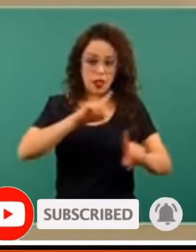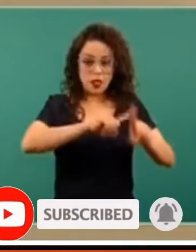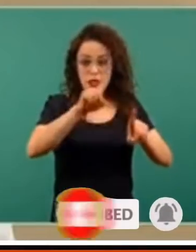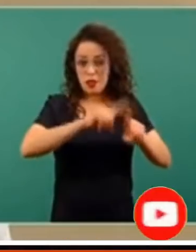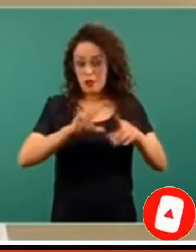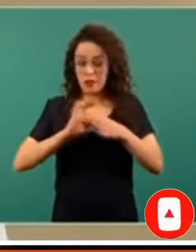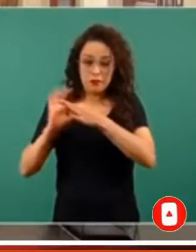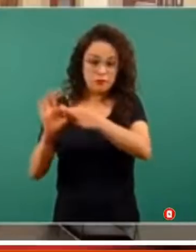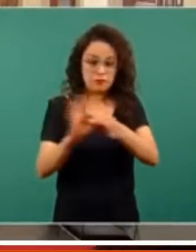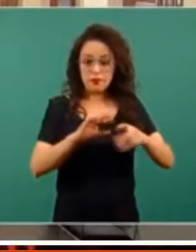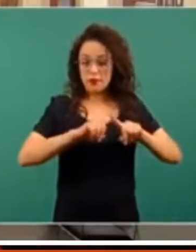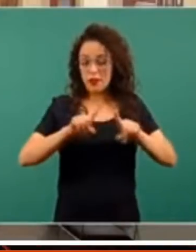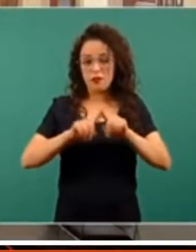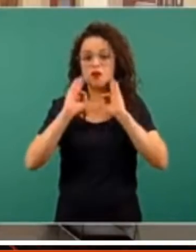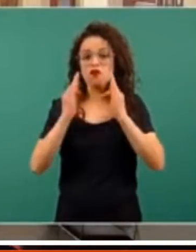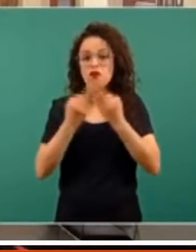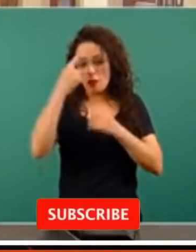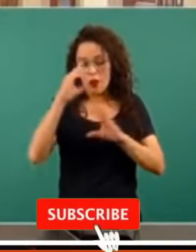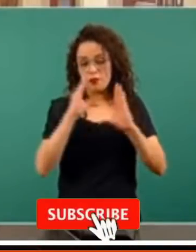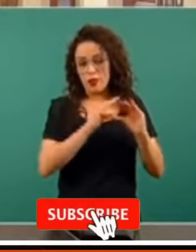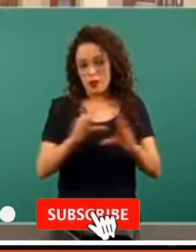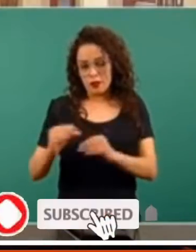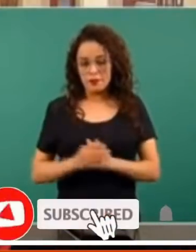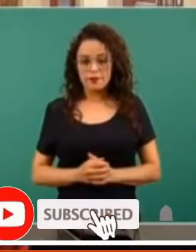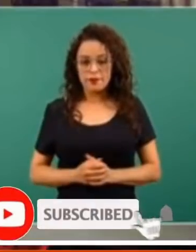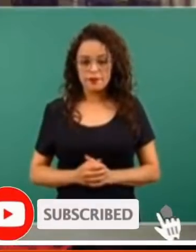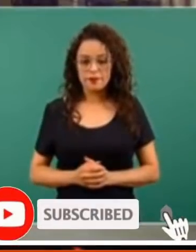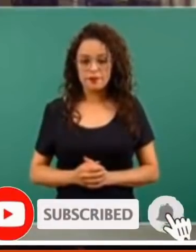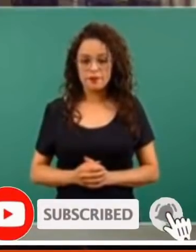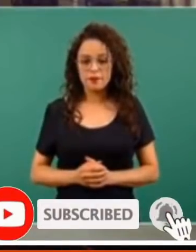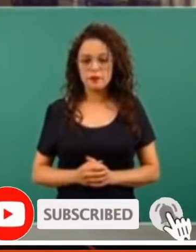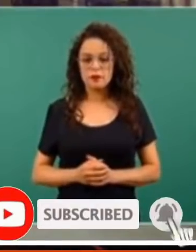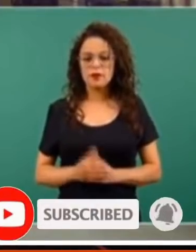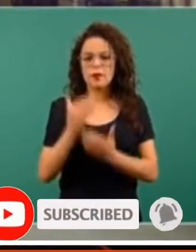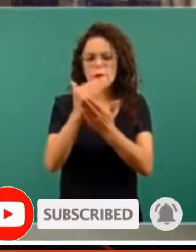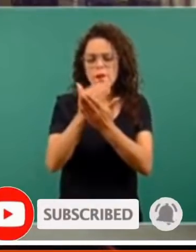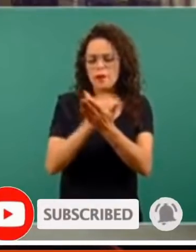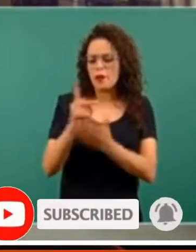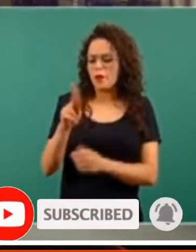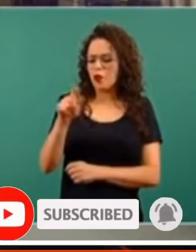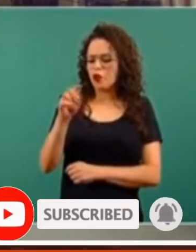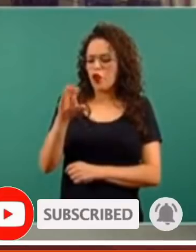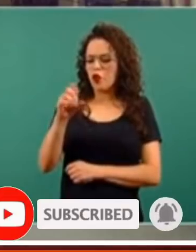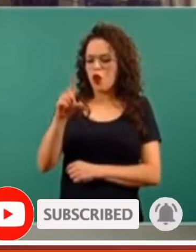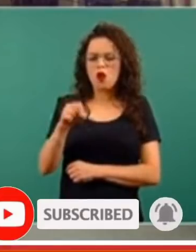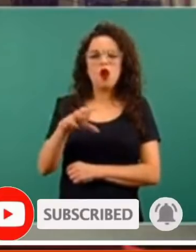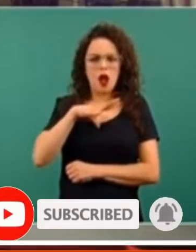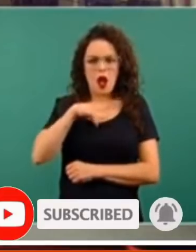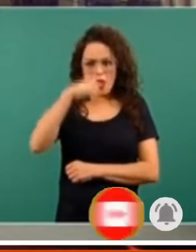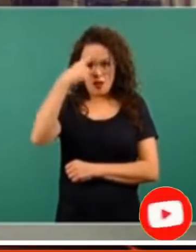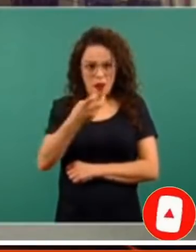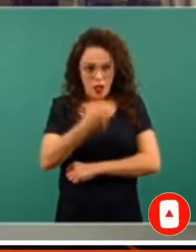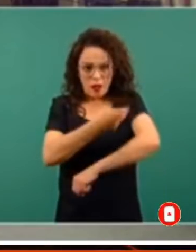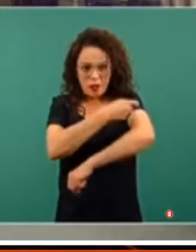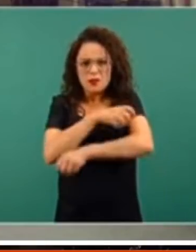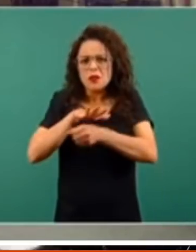piezas de capacitación. ¿Cuál es el protocolo que se tiene que seguir para la aplicación de esta vacuna? Porque en muchos casos, y bueno, a mí